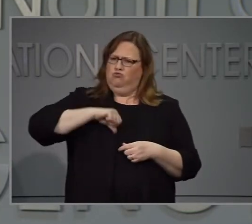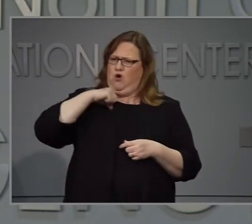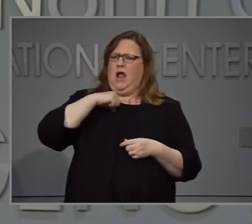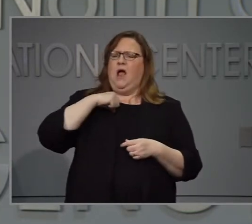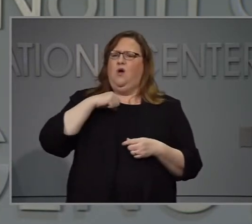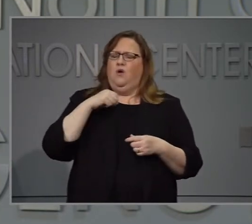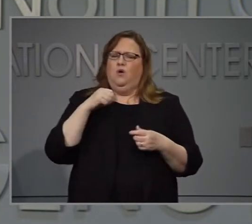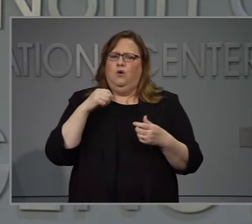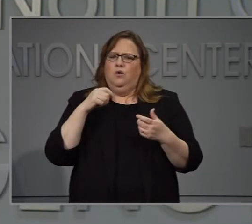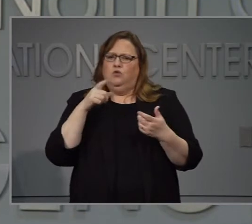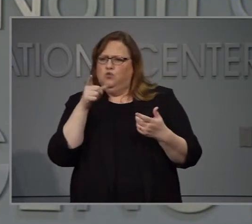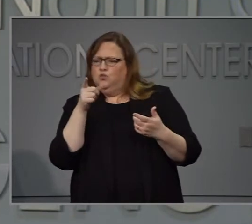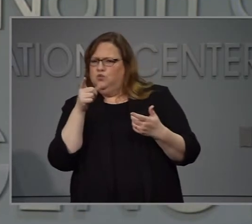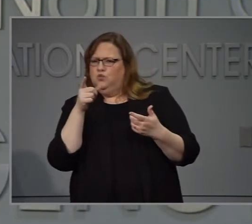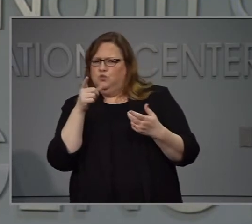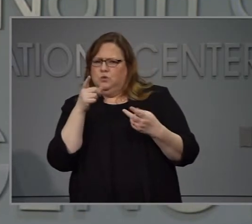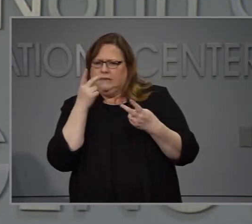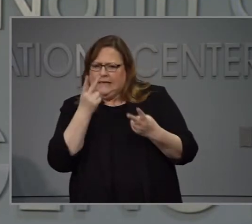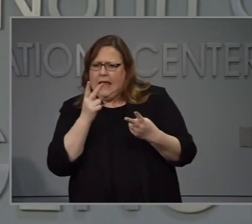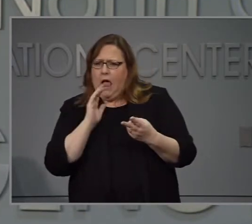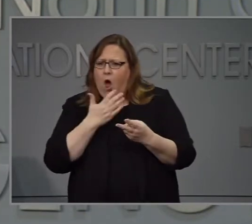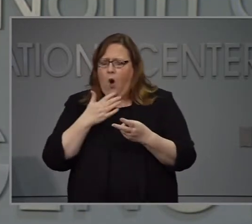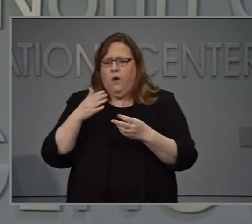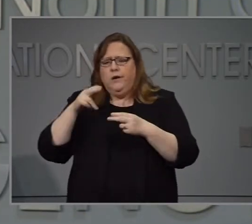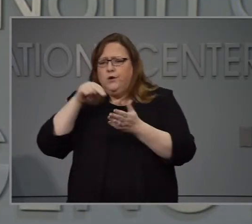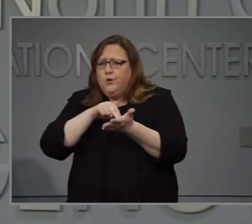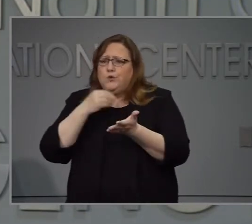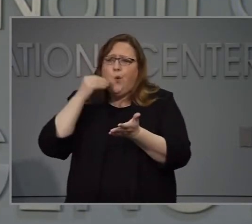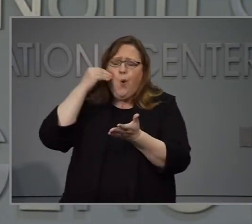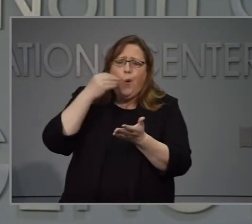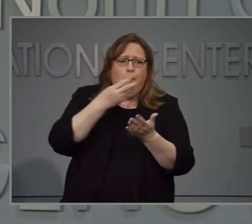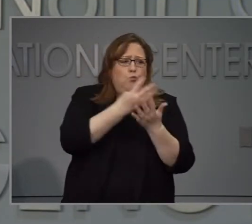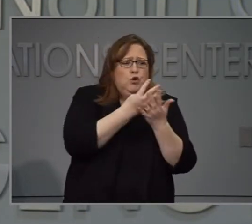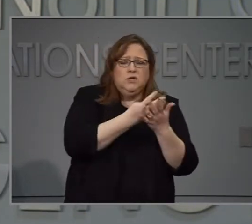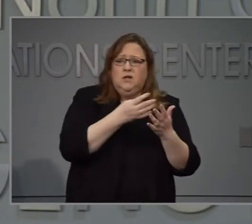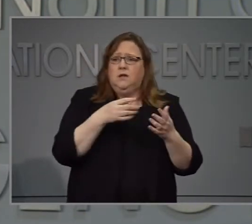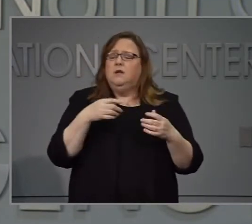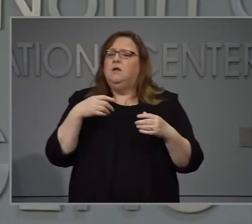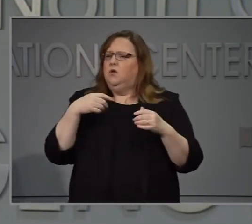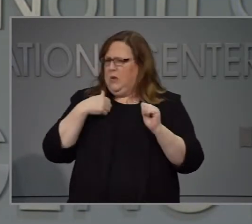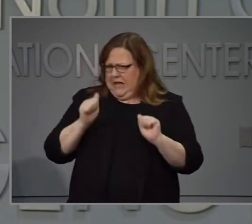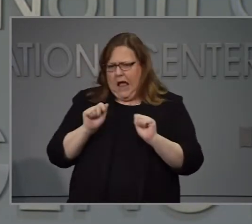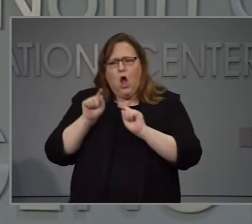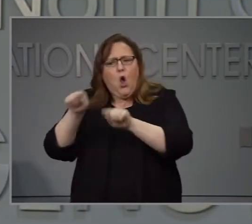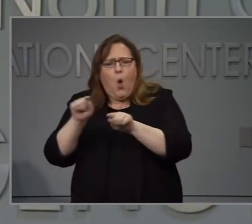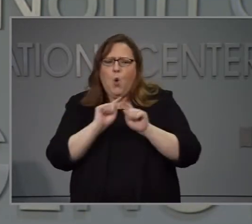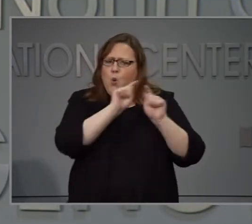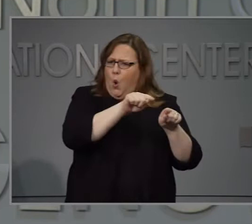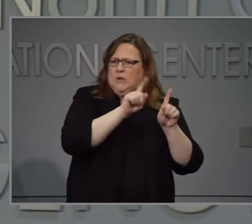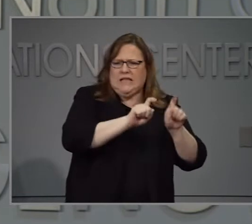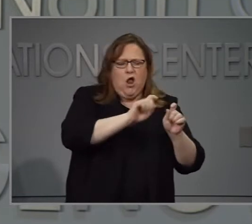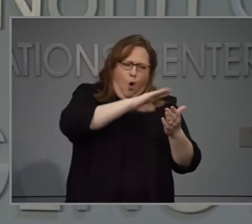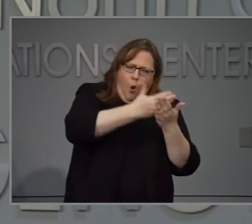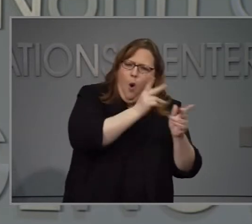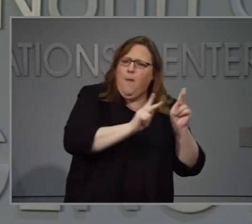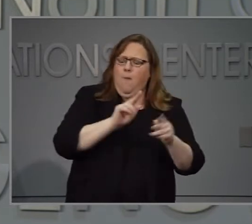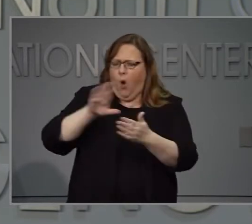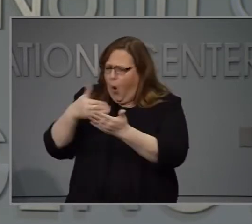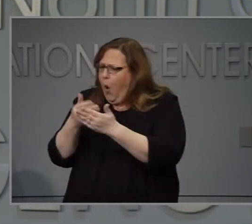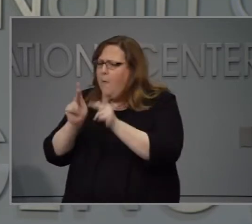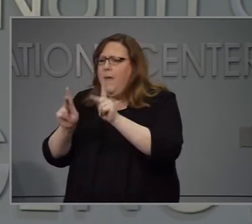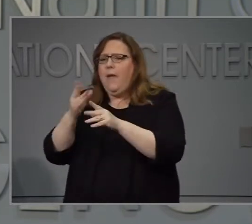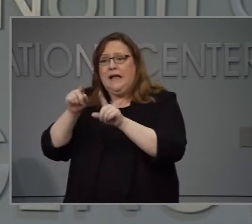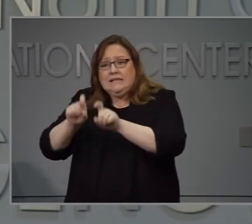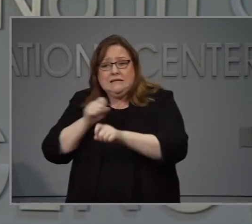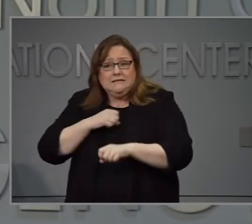bien cuando hay un nuevo brote en los sitios de congregación como asilos el poder ir y hacerle pruebas a